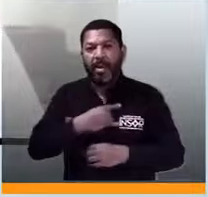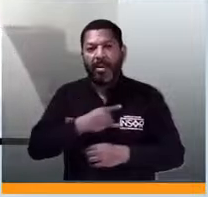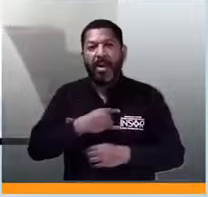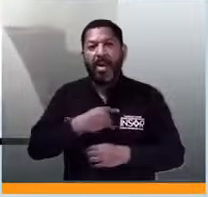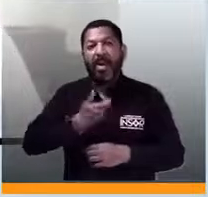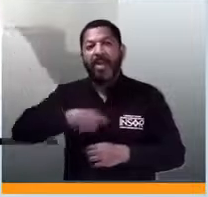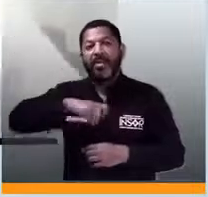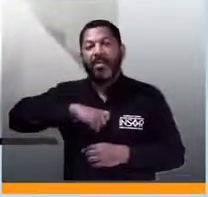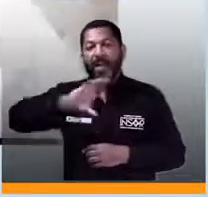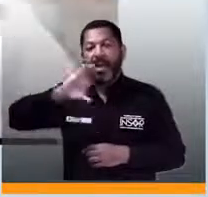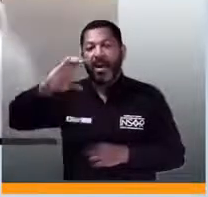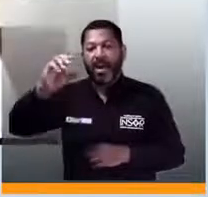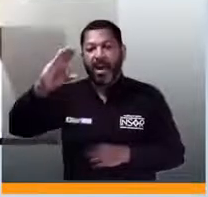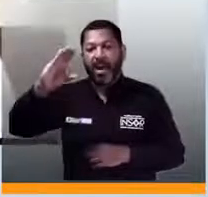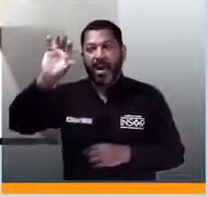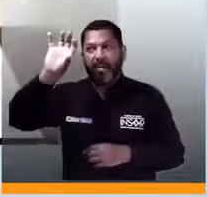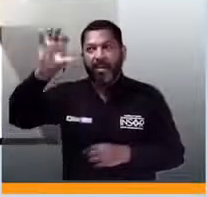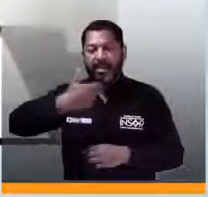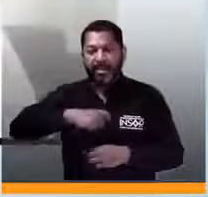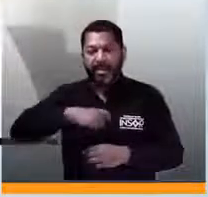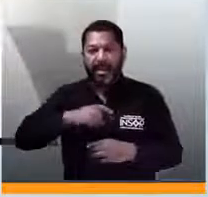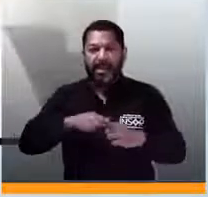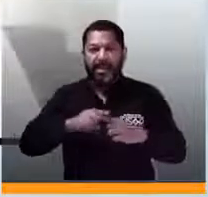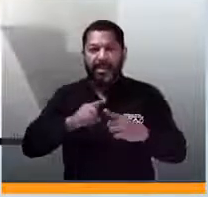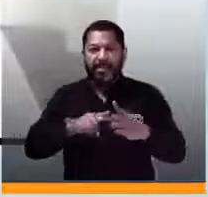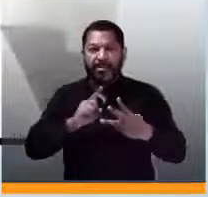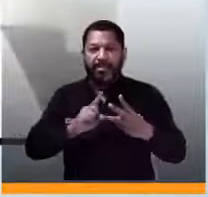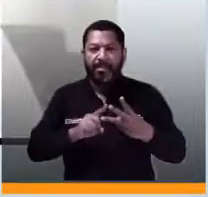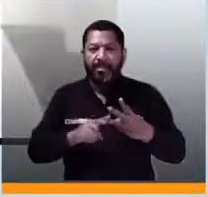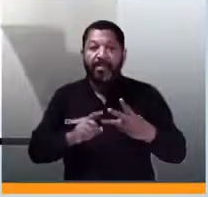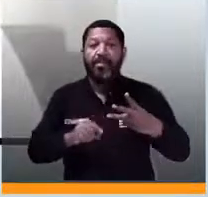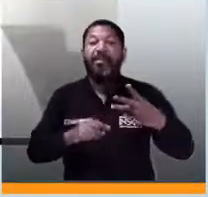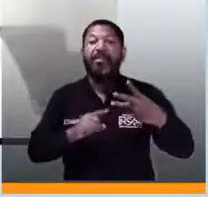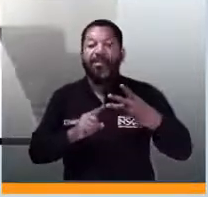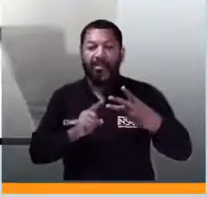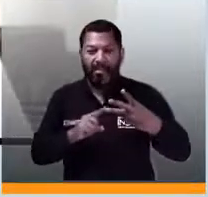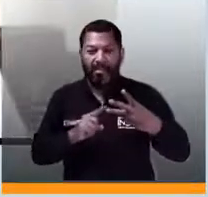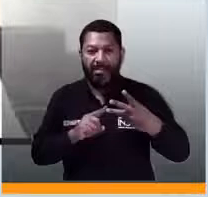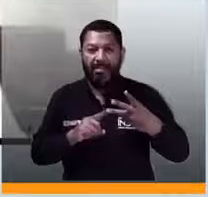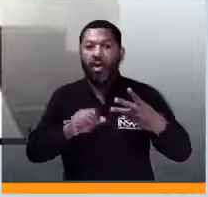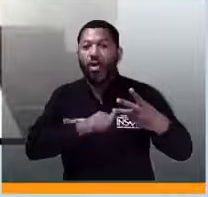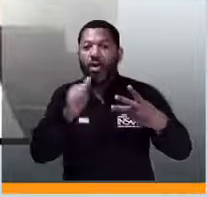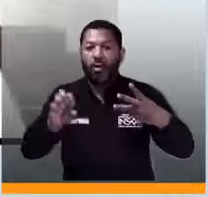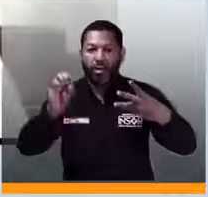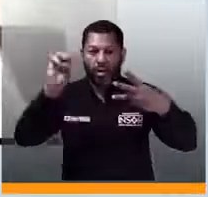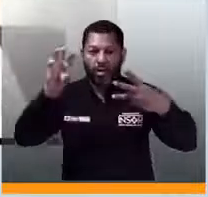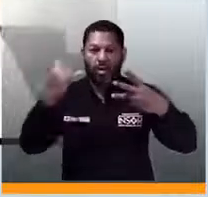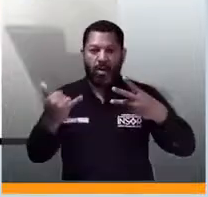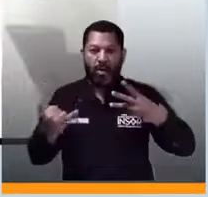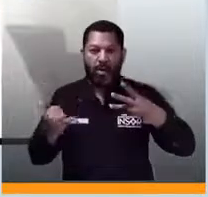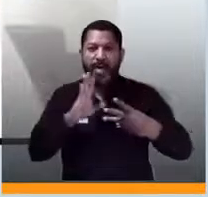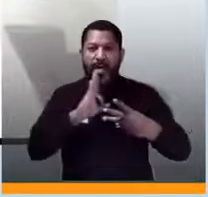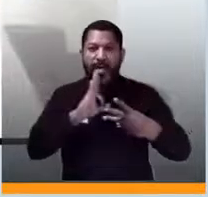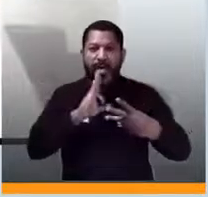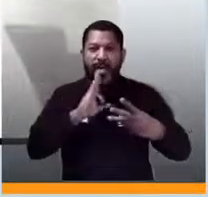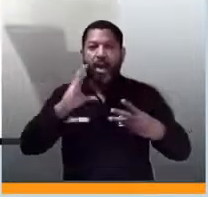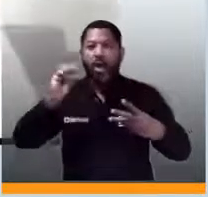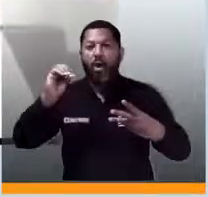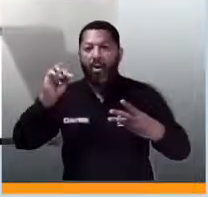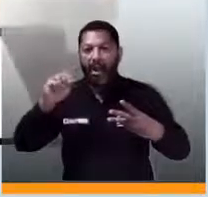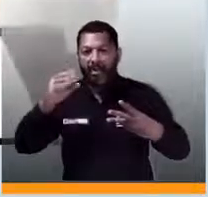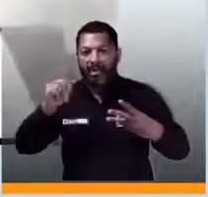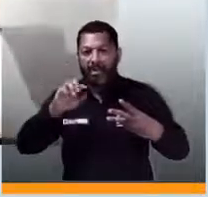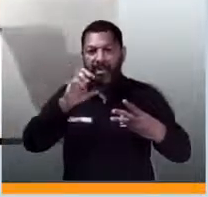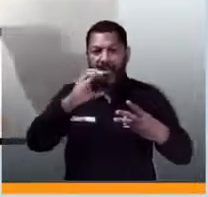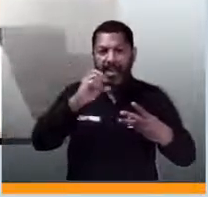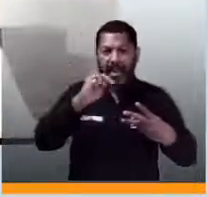Cataluña, con los que están viendo allí. Y un tercer momento donde habrá otro panel, esta vez ya con CONACES y el CNA.